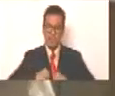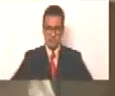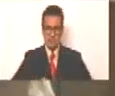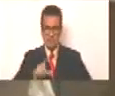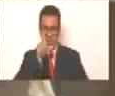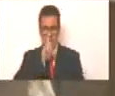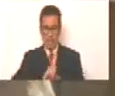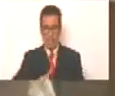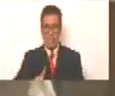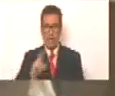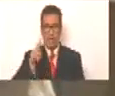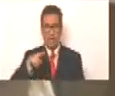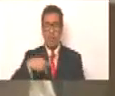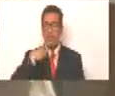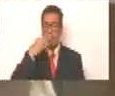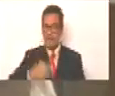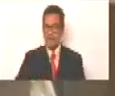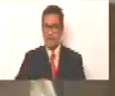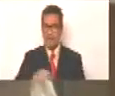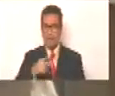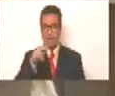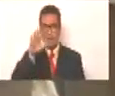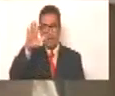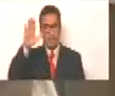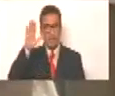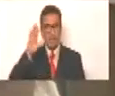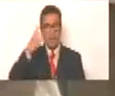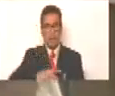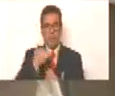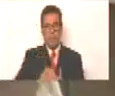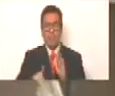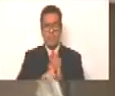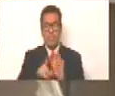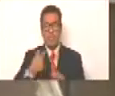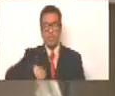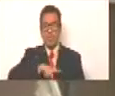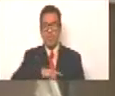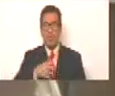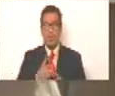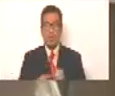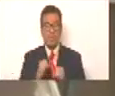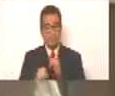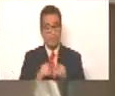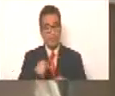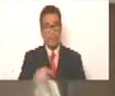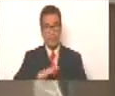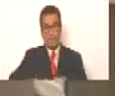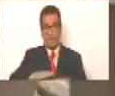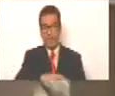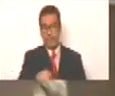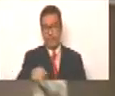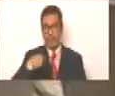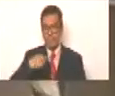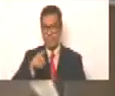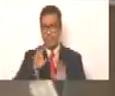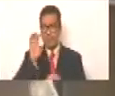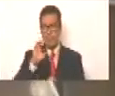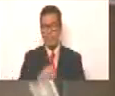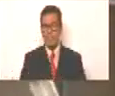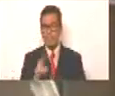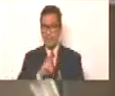más comprometidos con este proyecto político, con nuestros hijos y con nuestra patria. Yo voy a leer este